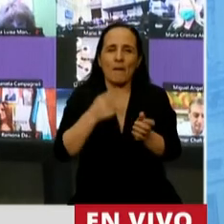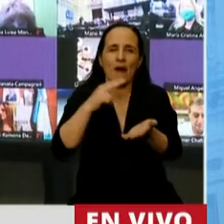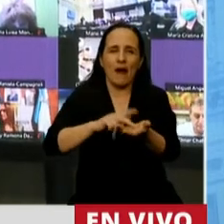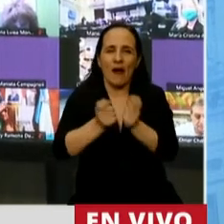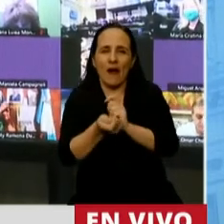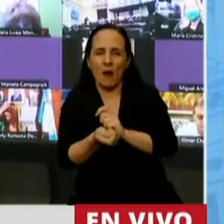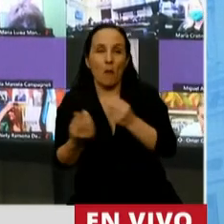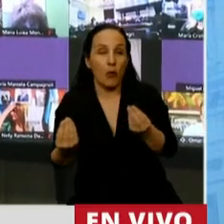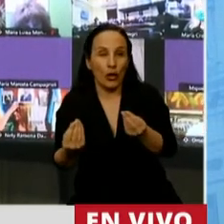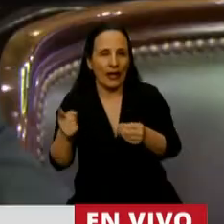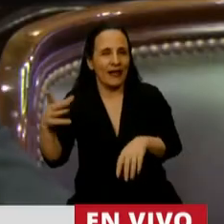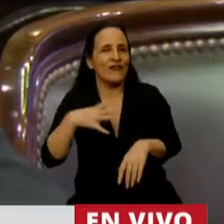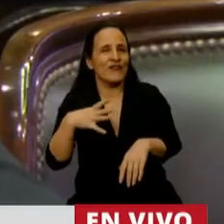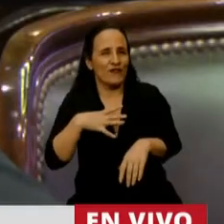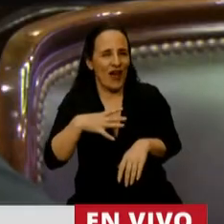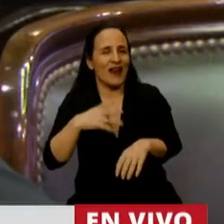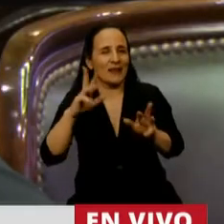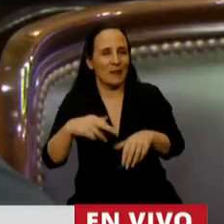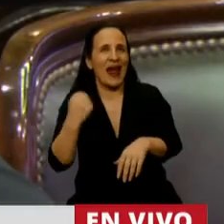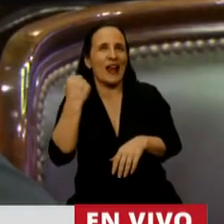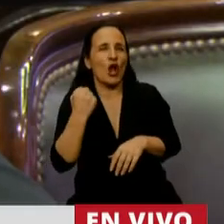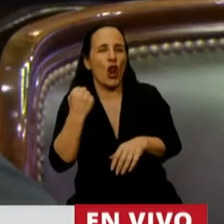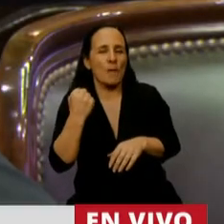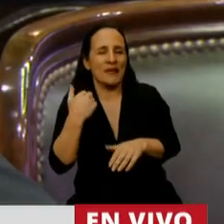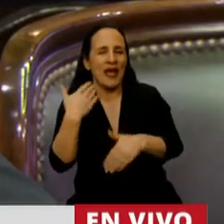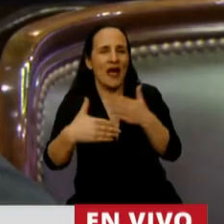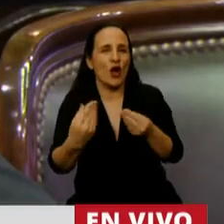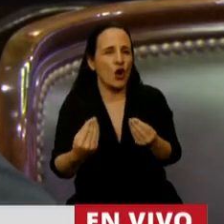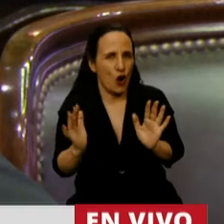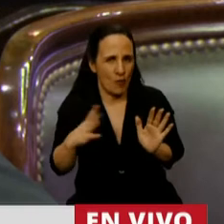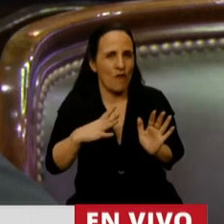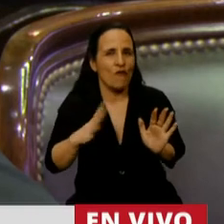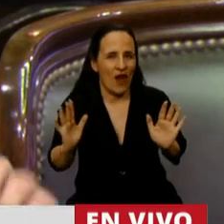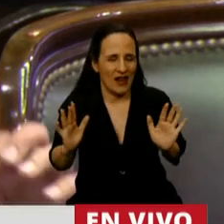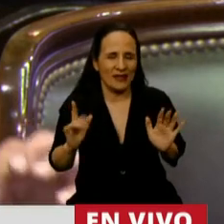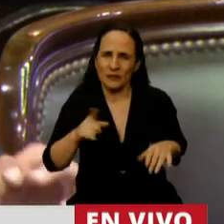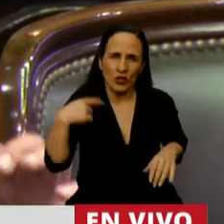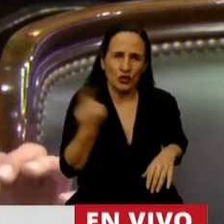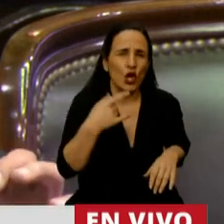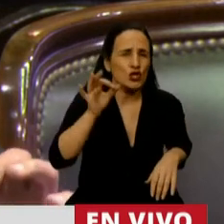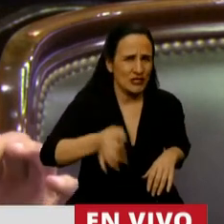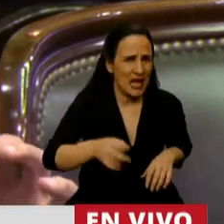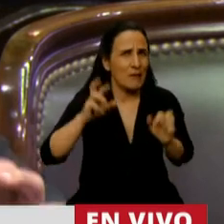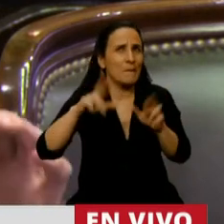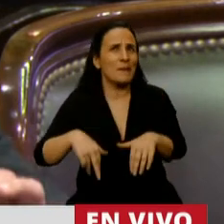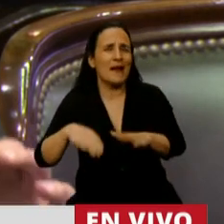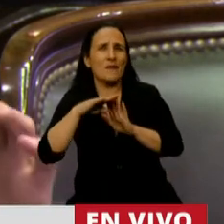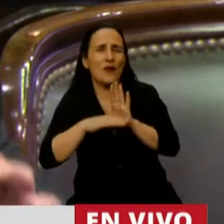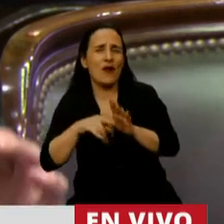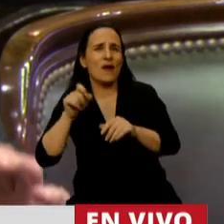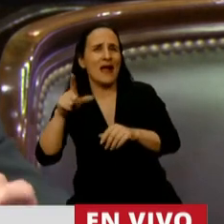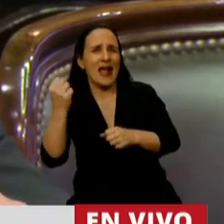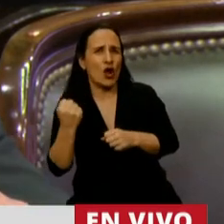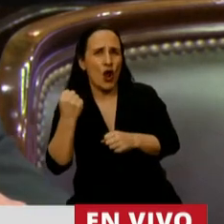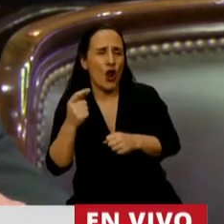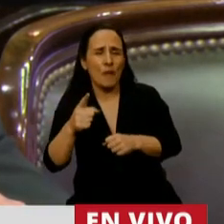tributaria es porque todavía no ha definido un programa económico. Porque todos sabemos que cualquier programa económico tiene como uno de sus